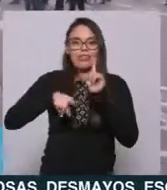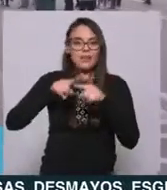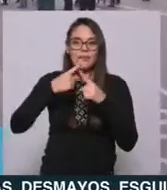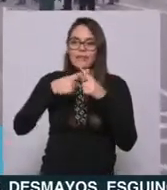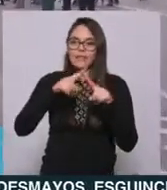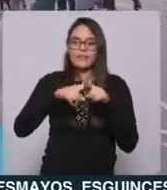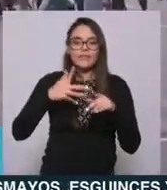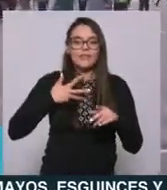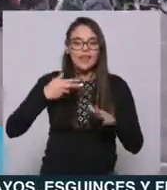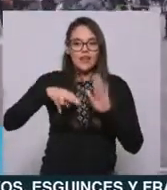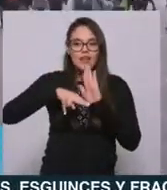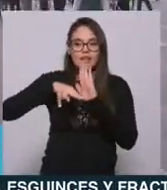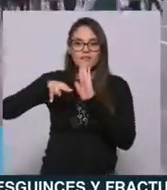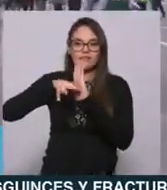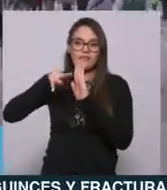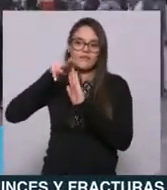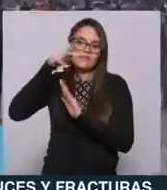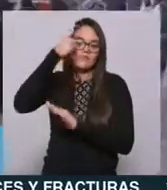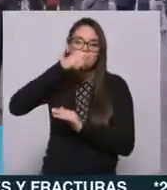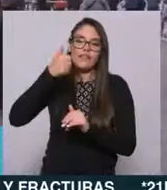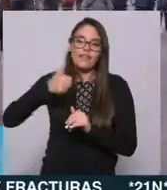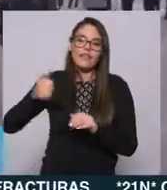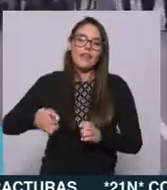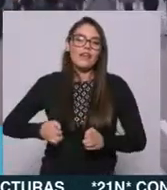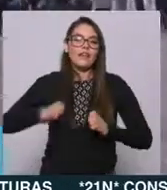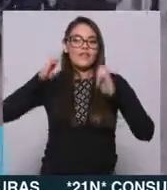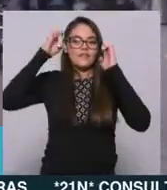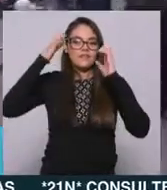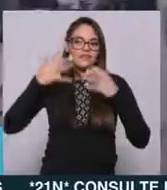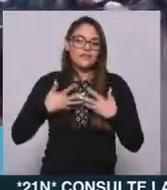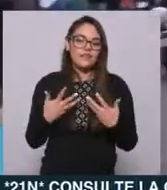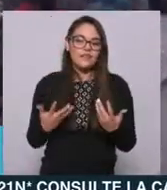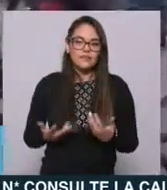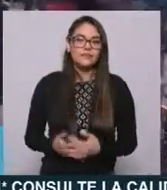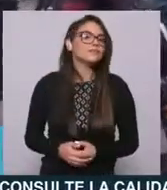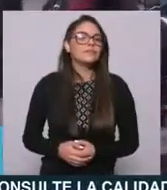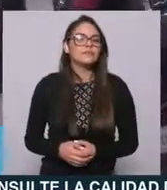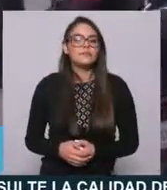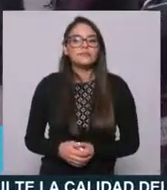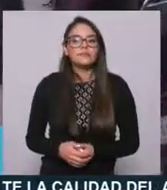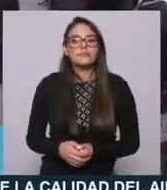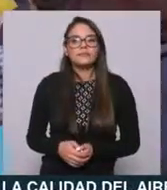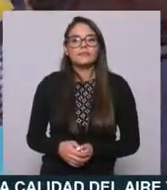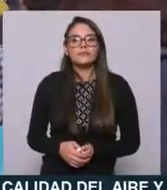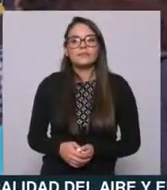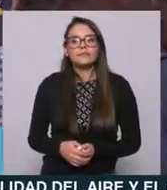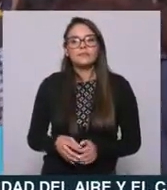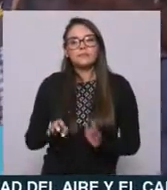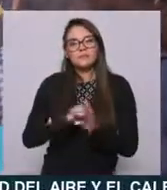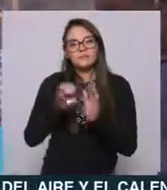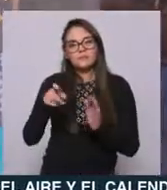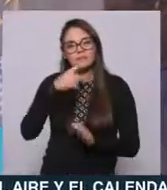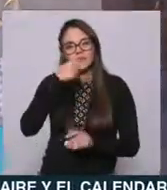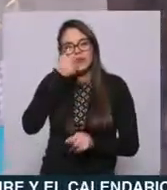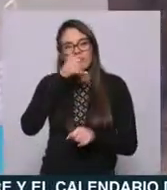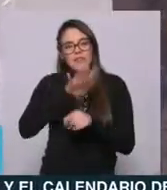edificios que se evacuó. También en la administración pública, te digo, tuvimos entre 7